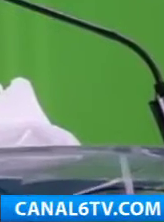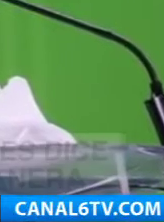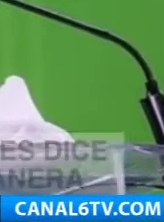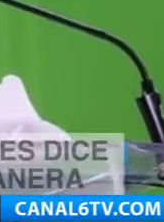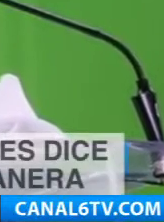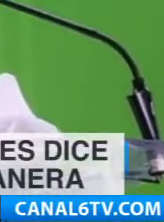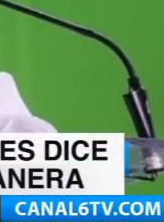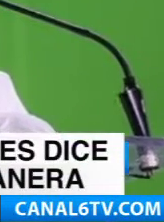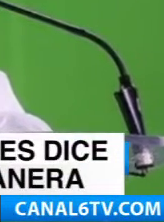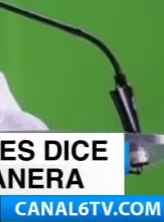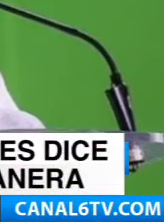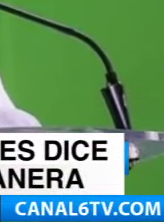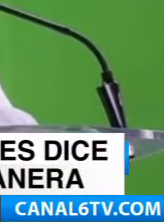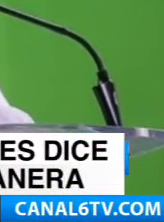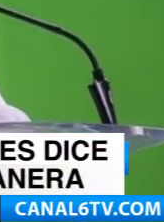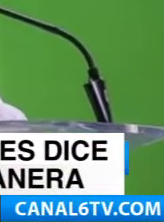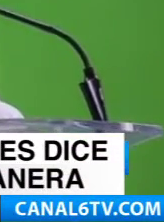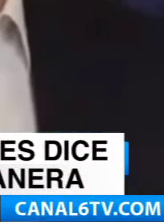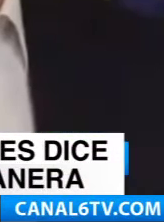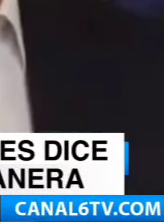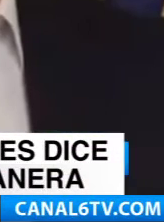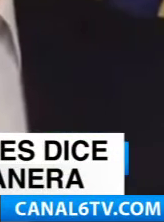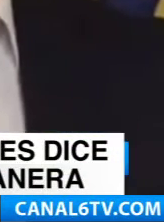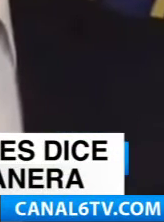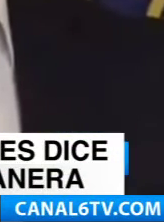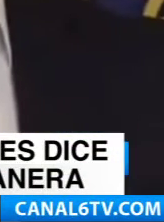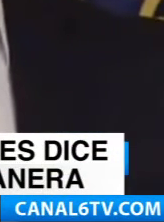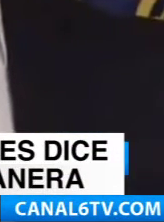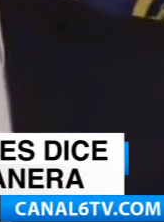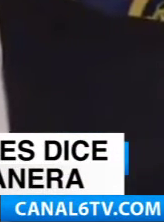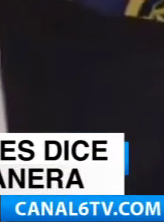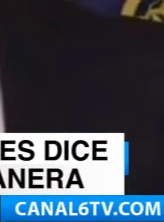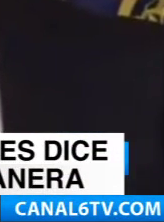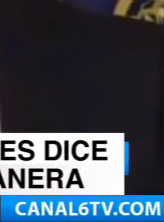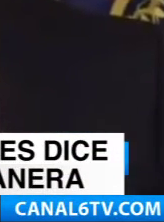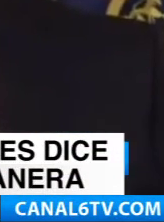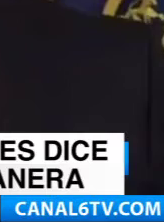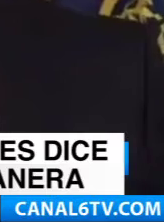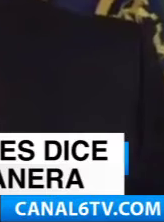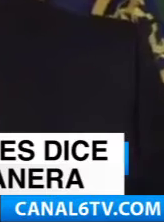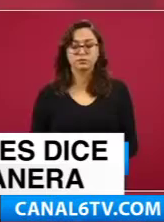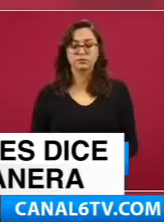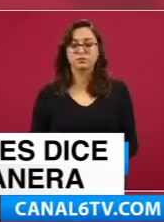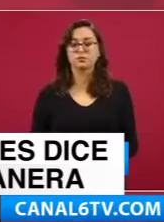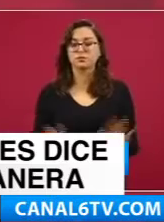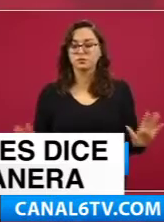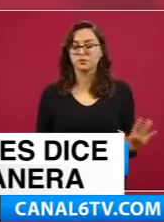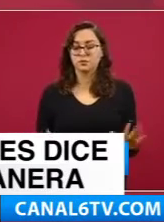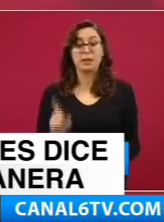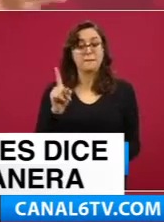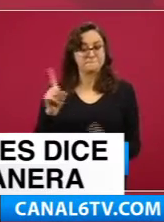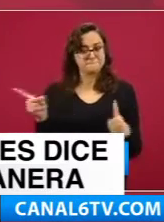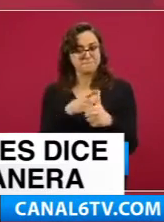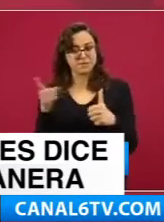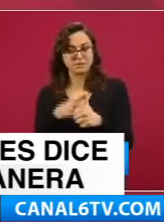Después de los señalamientos hechos por el gobernador de Jalisco, Enrique Alfaro, respecto al recorte de las participaciones federales al Estado, el presidente Andrés